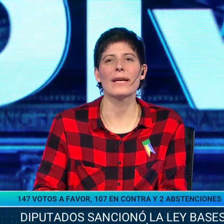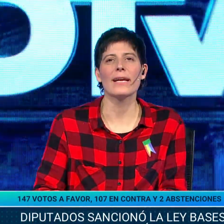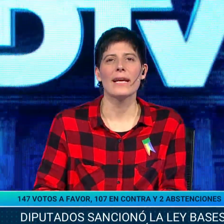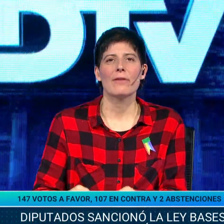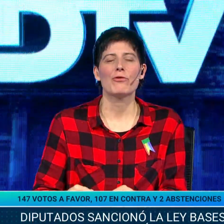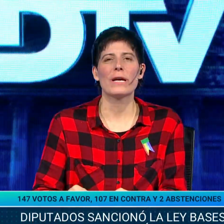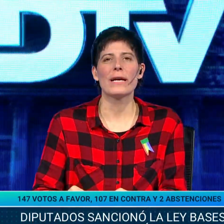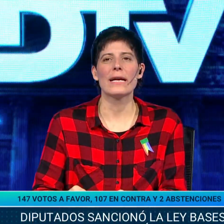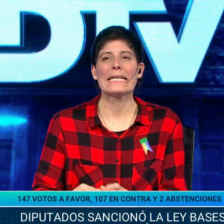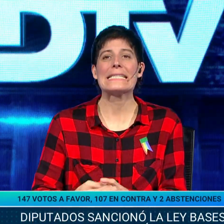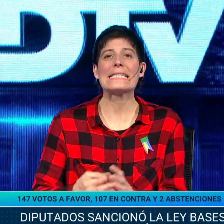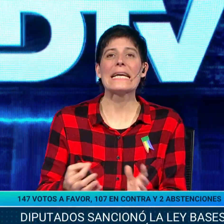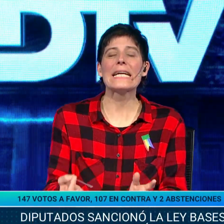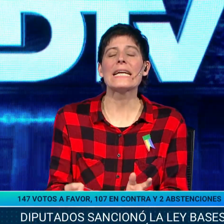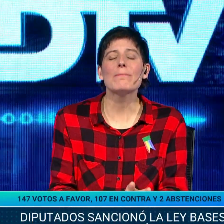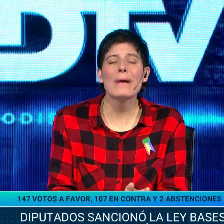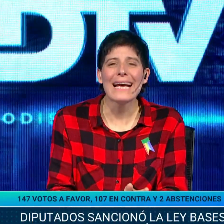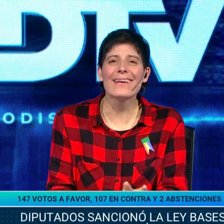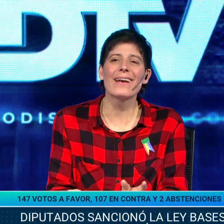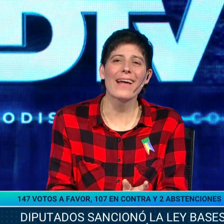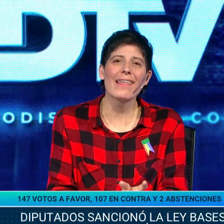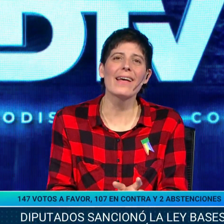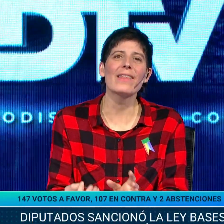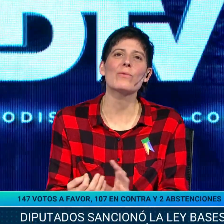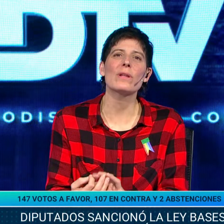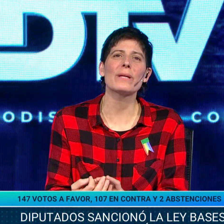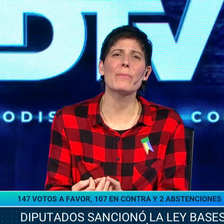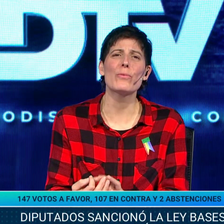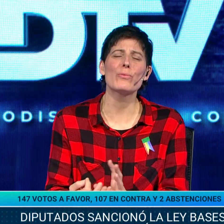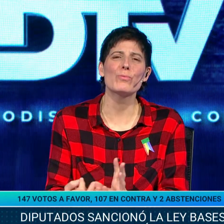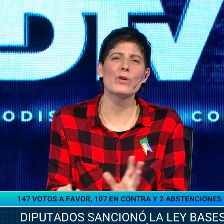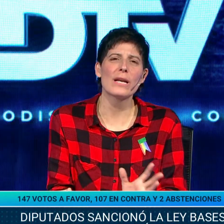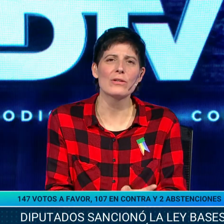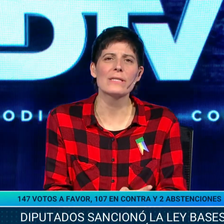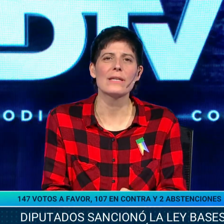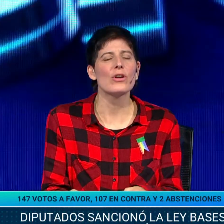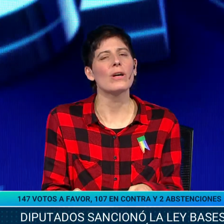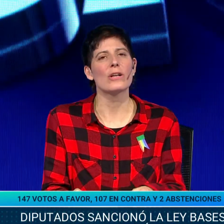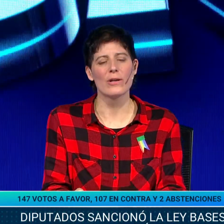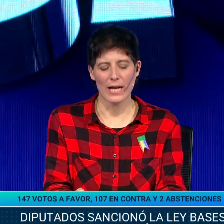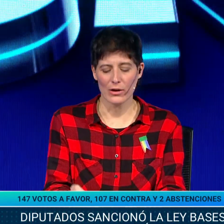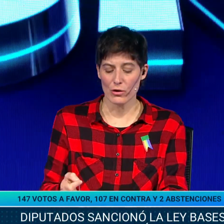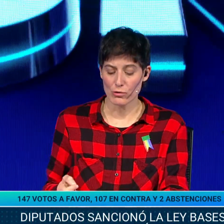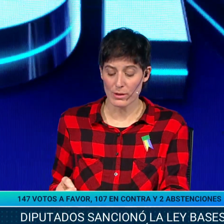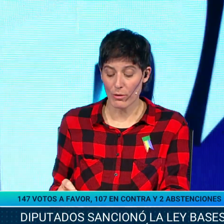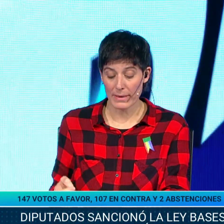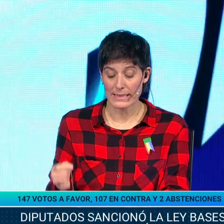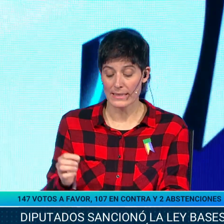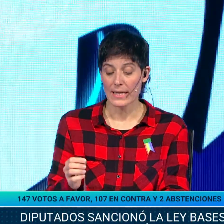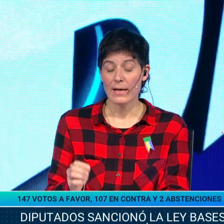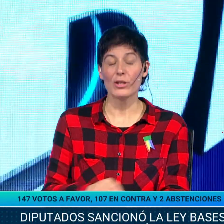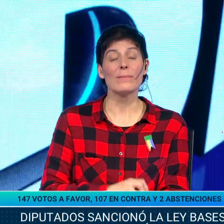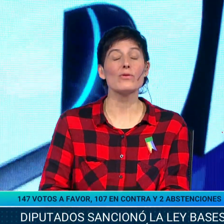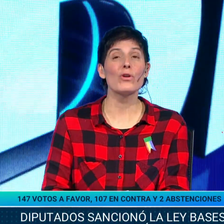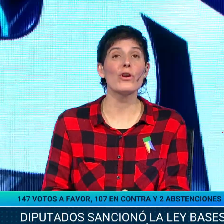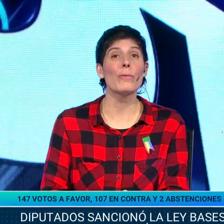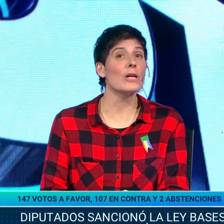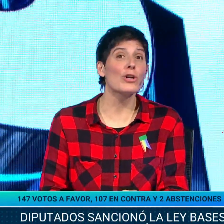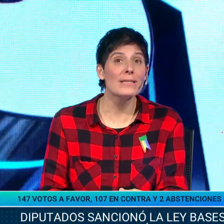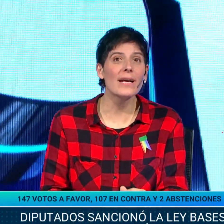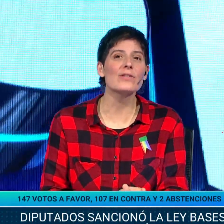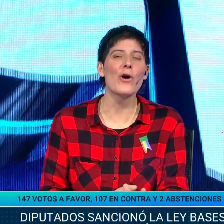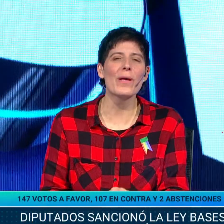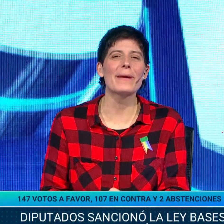también porque fue el cierre más que nada de un debate muy largo que se dio a lo largo de los últimos meses. Pero tenemos uno